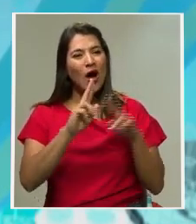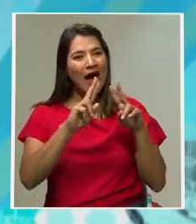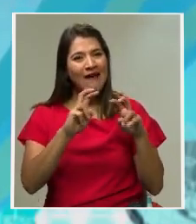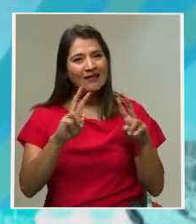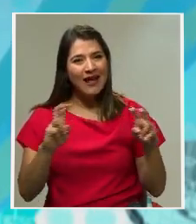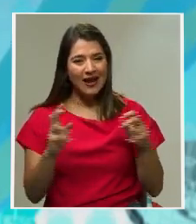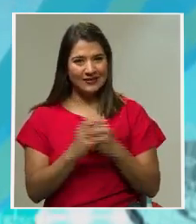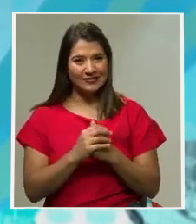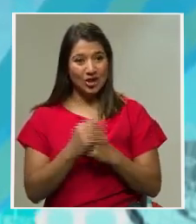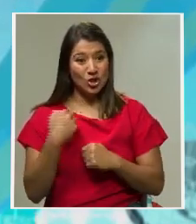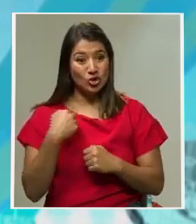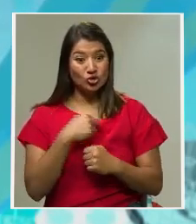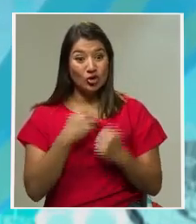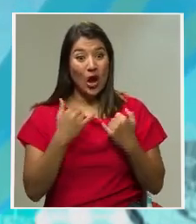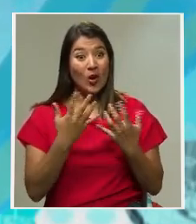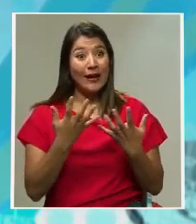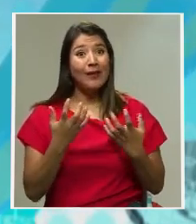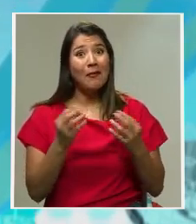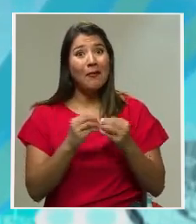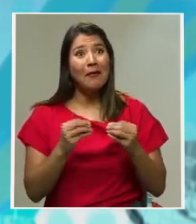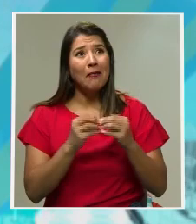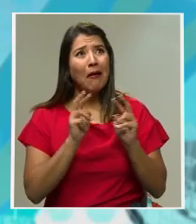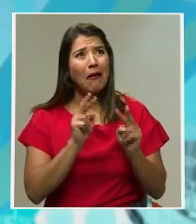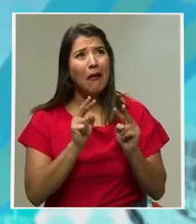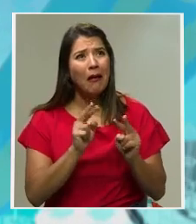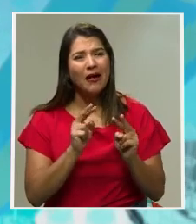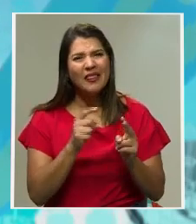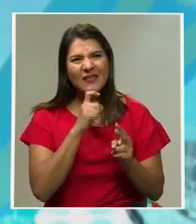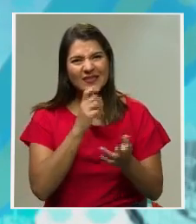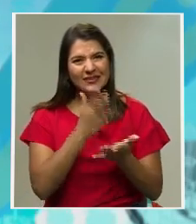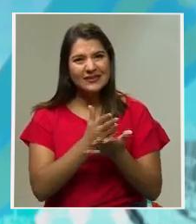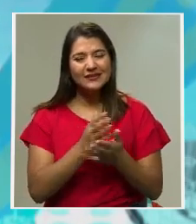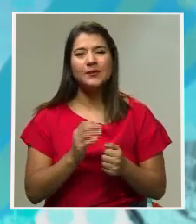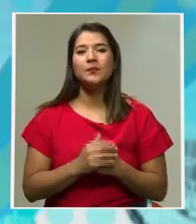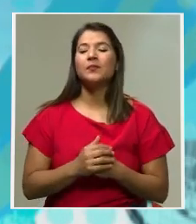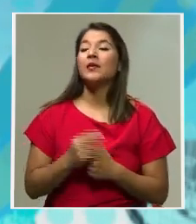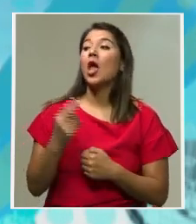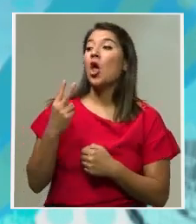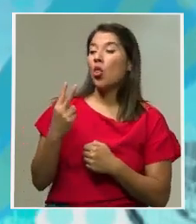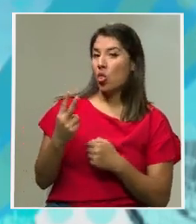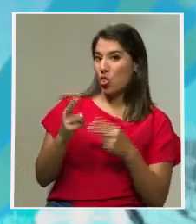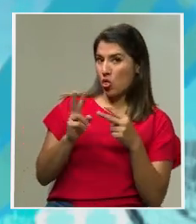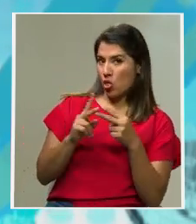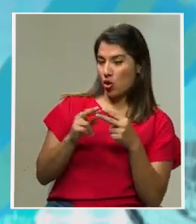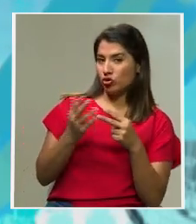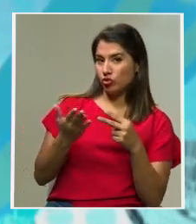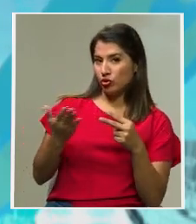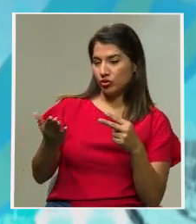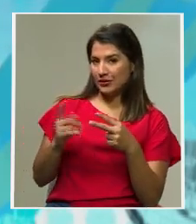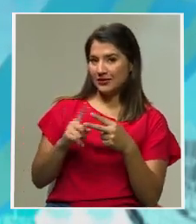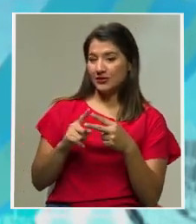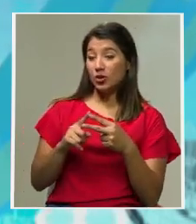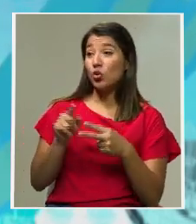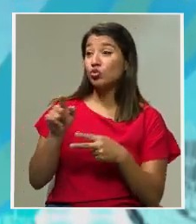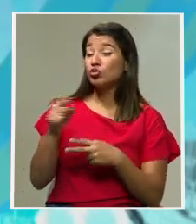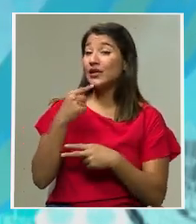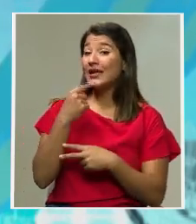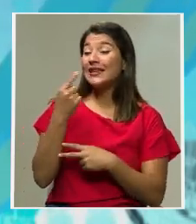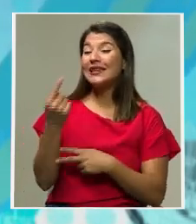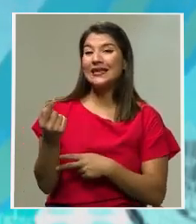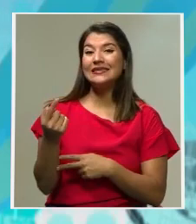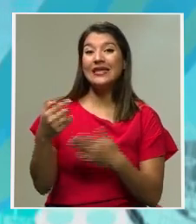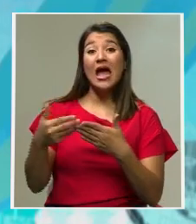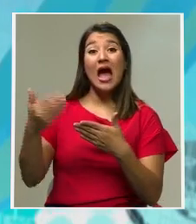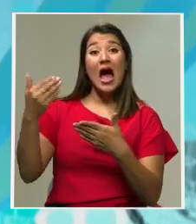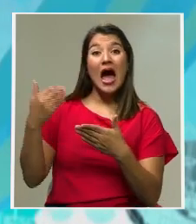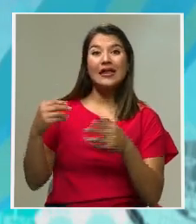que nos volvimos un poco adictos? Dos cositas. Hablaste de que antes la